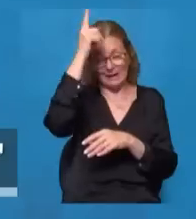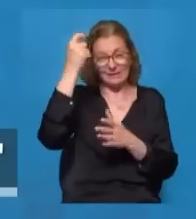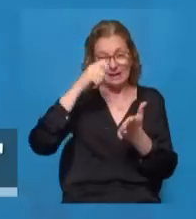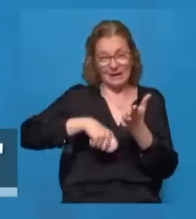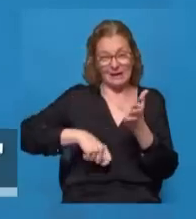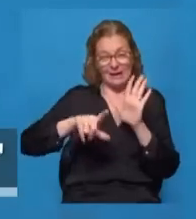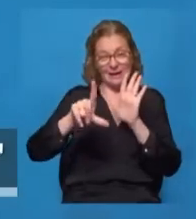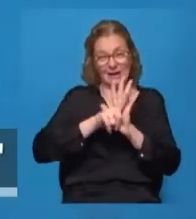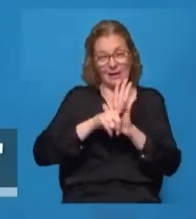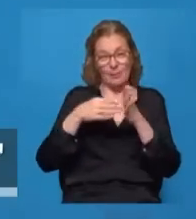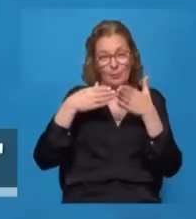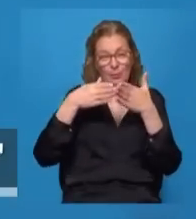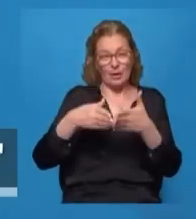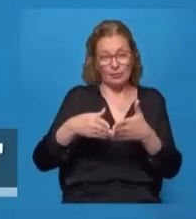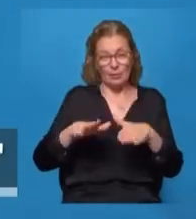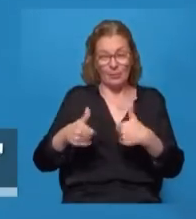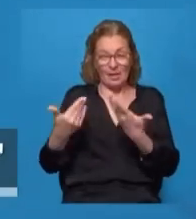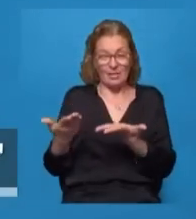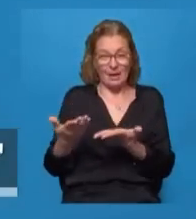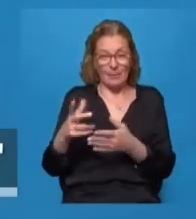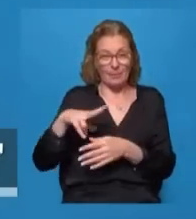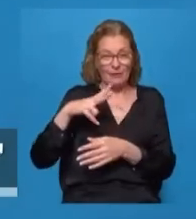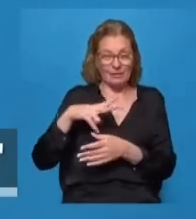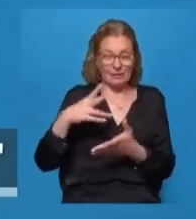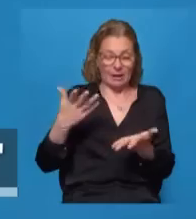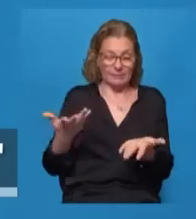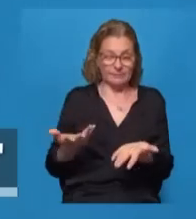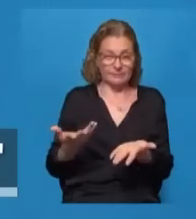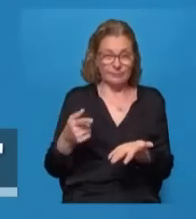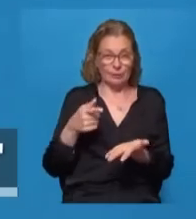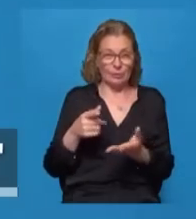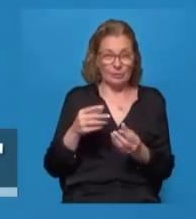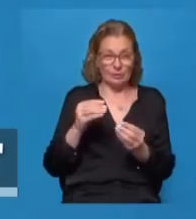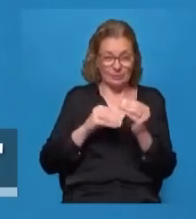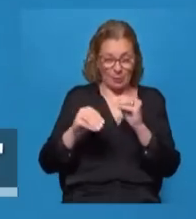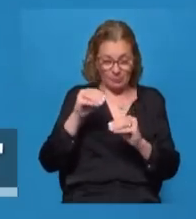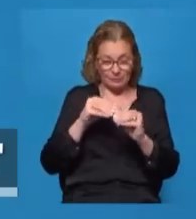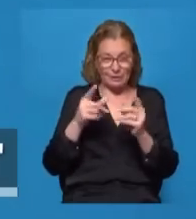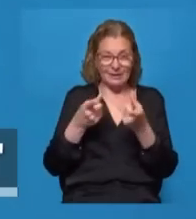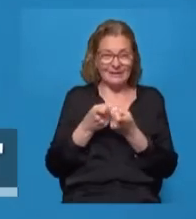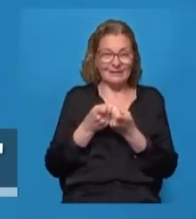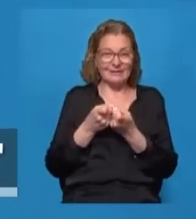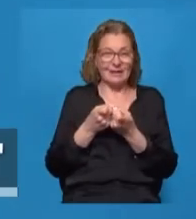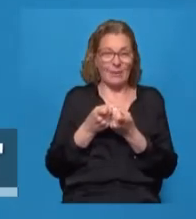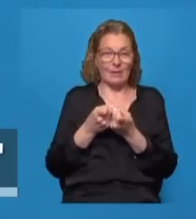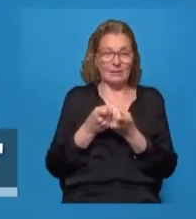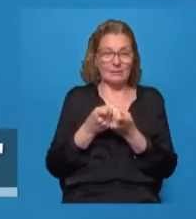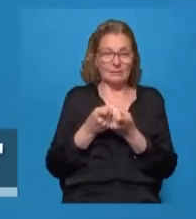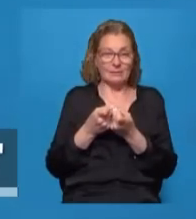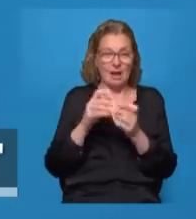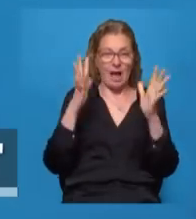ley de puertos que permitía entregar puertos privatizar puertos con eso armaron el paquete que necesitaban es decir